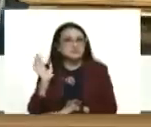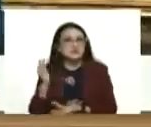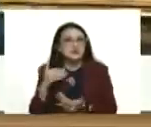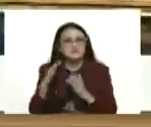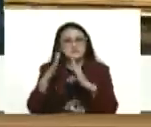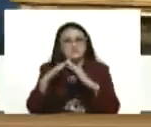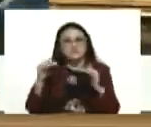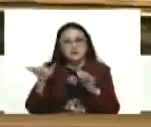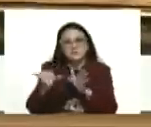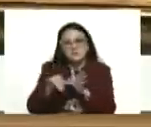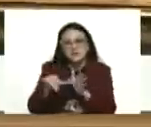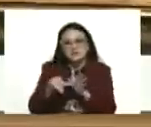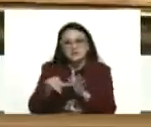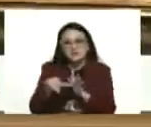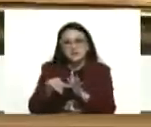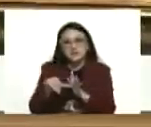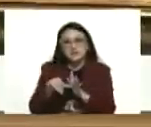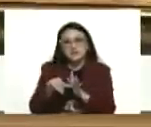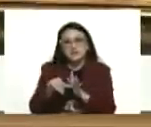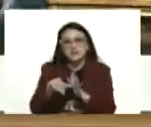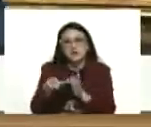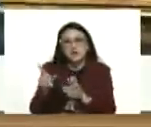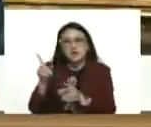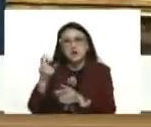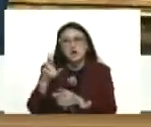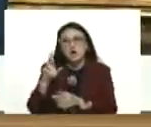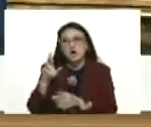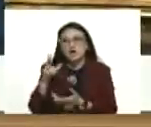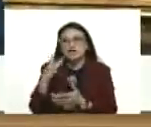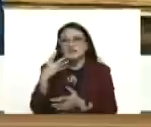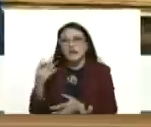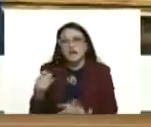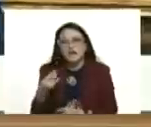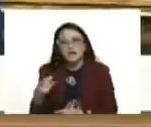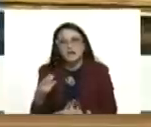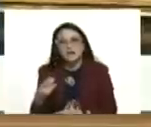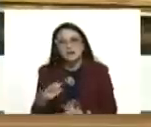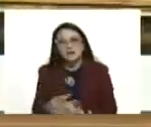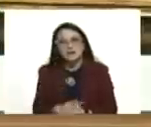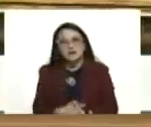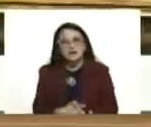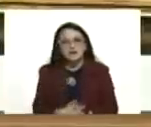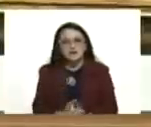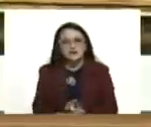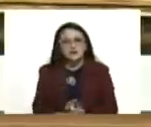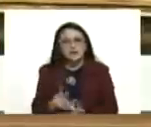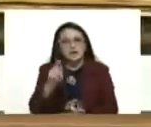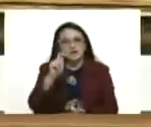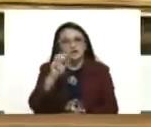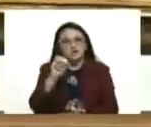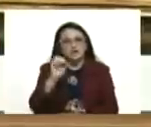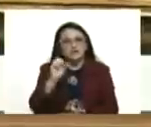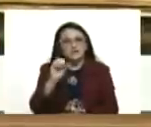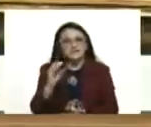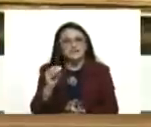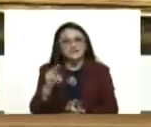es vecino del palacio de Rafael Ramírez en Roma, en la Toscana, no es en Roma, es en la